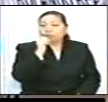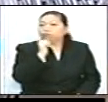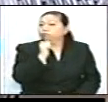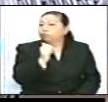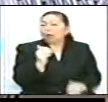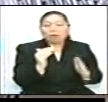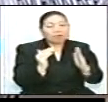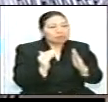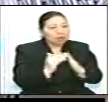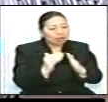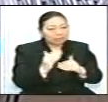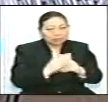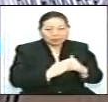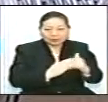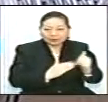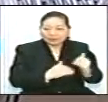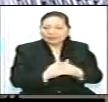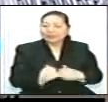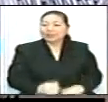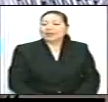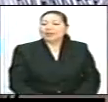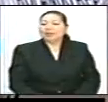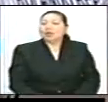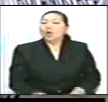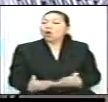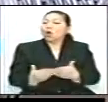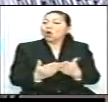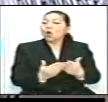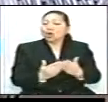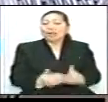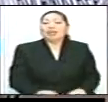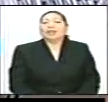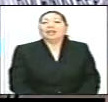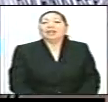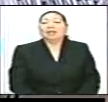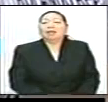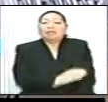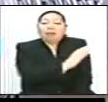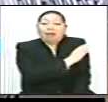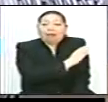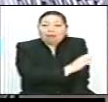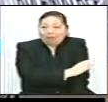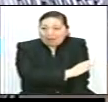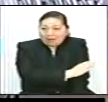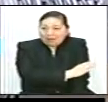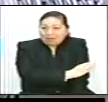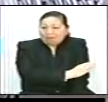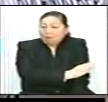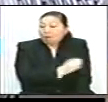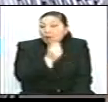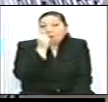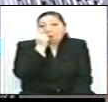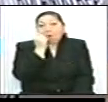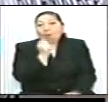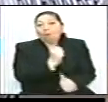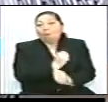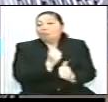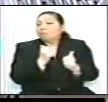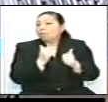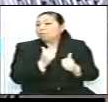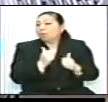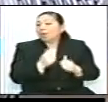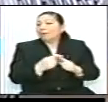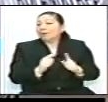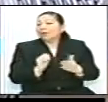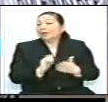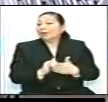construido casas, les han hecho un colegio, una clínica. Es impresionante. El problema